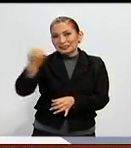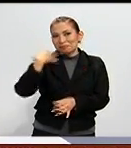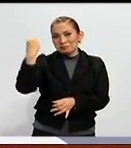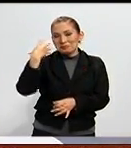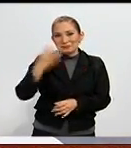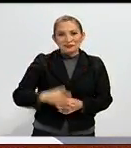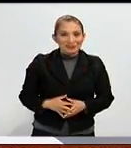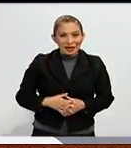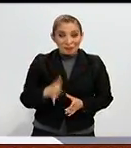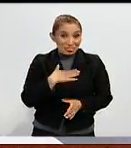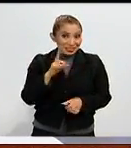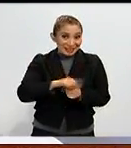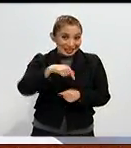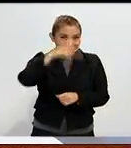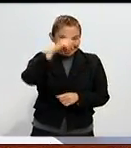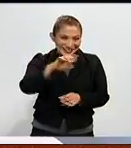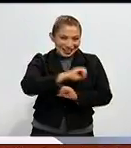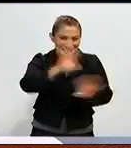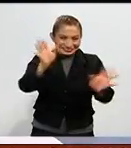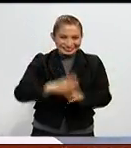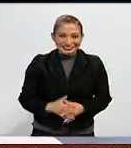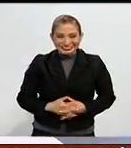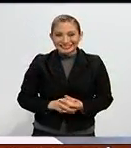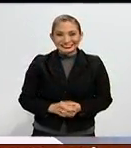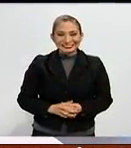seminario. Buenos días desde México, por supuesto.